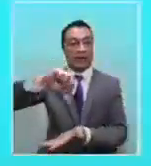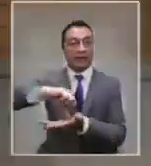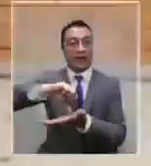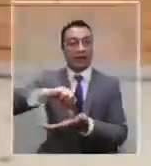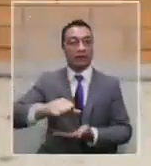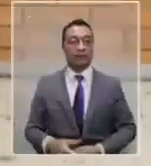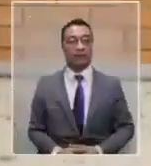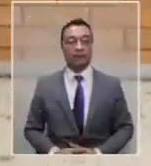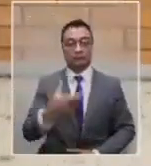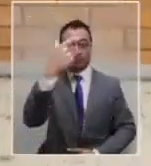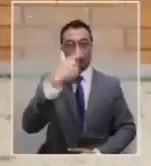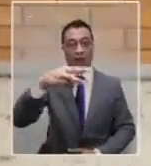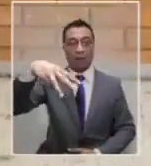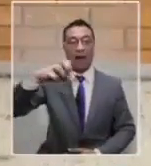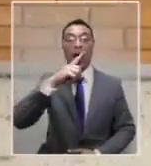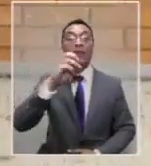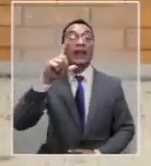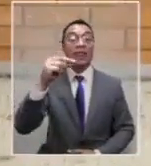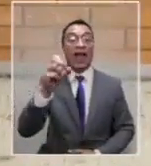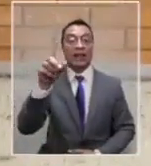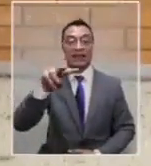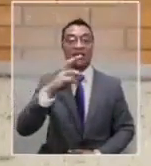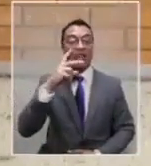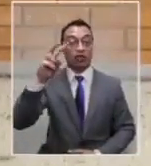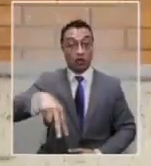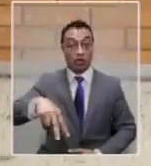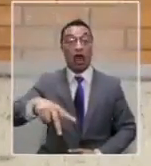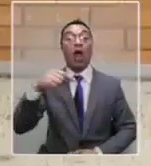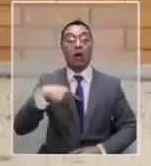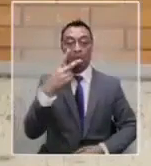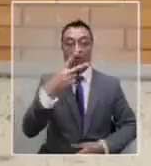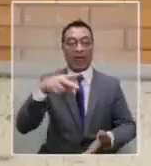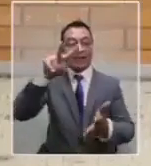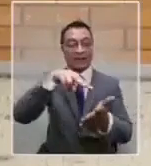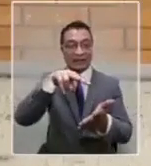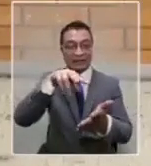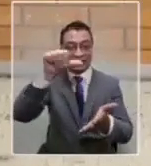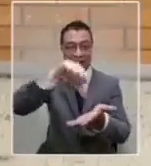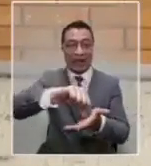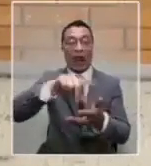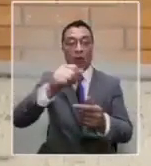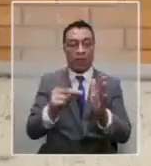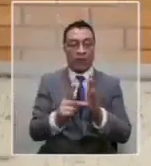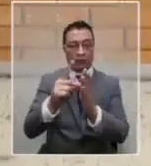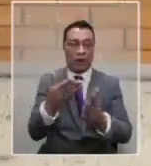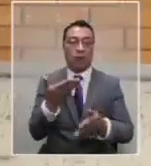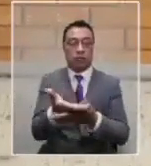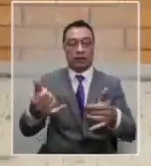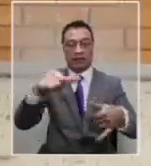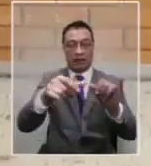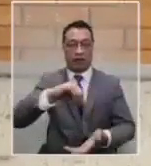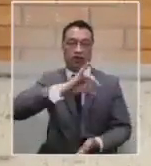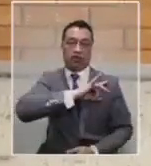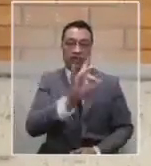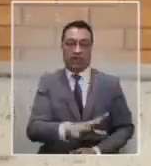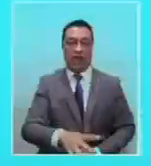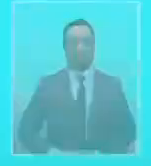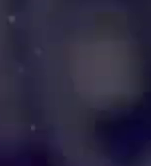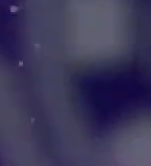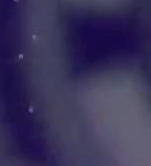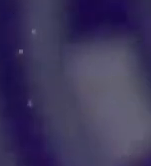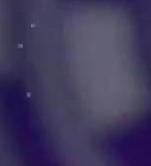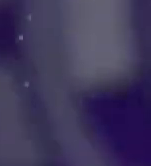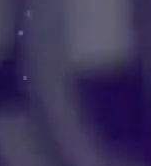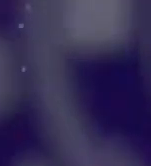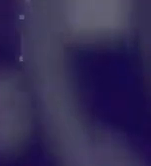Central. Soy Matilda Svensson y esto es Mirada Central, un aporte al conocimiento y al desarrollo científico de nuestro país.